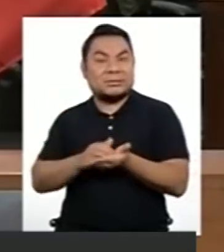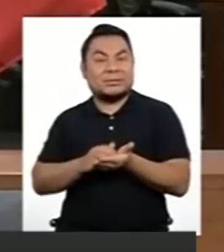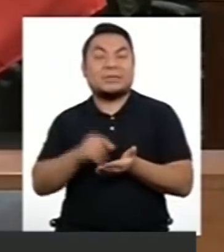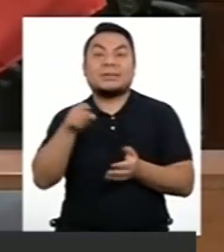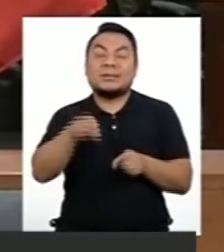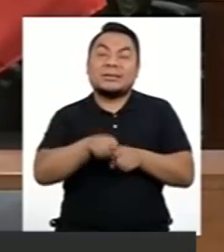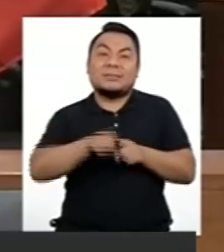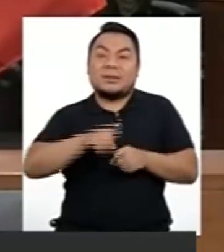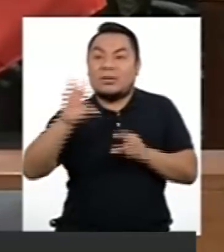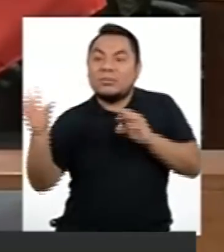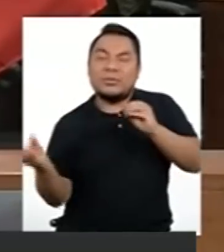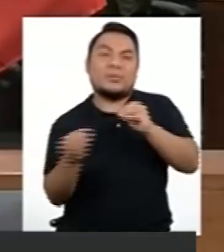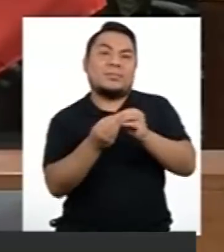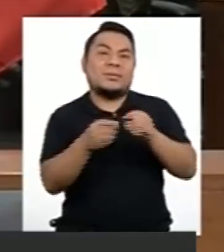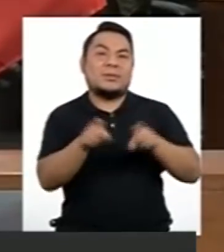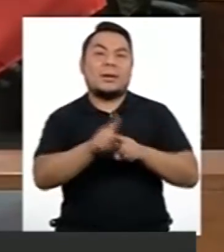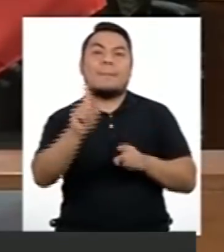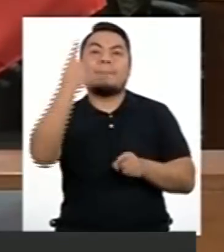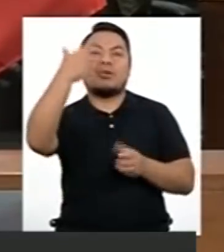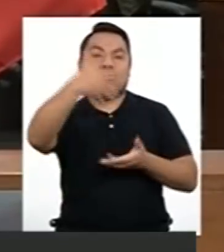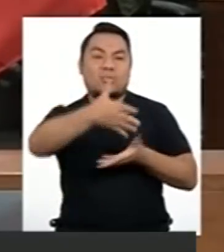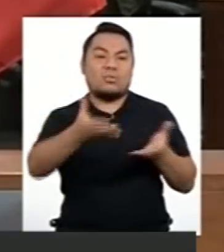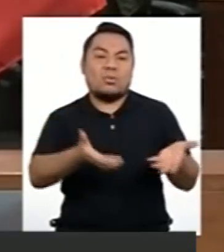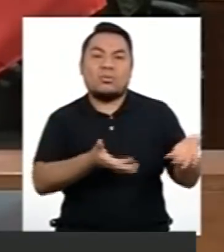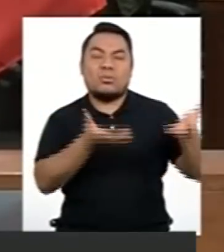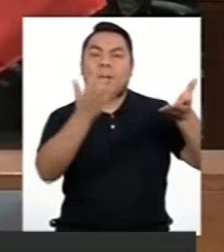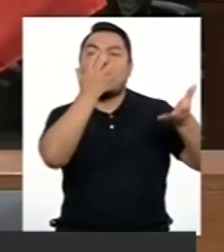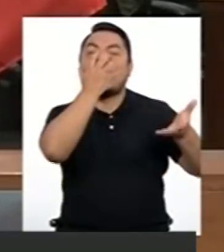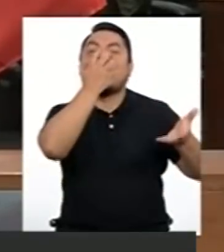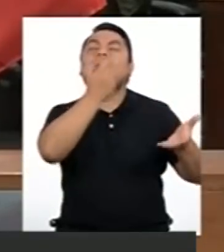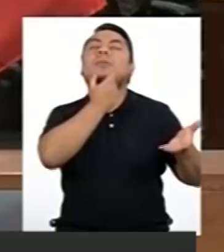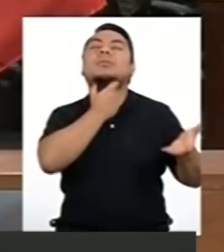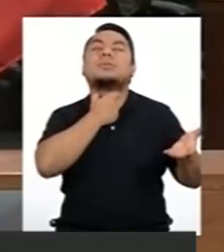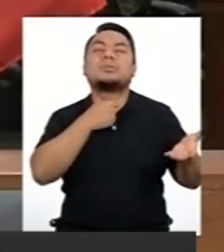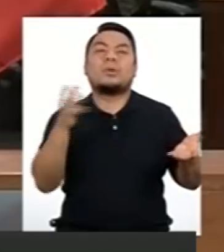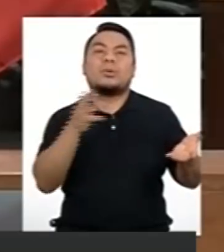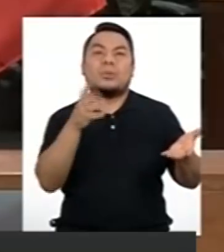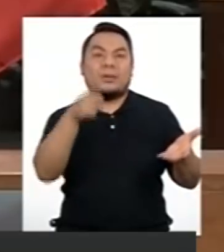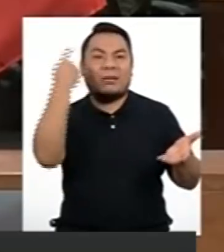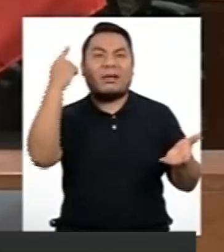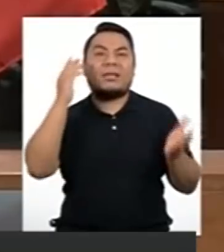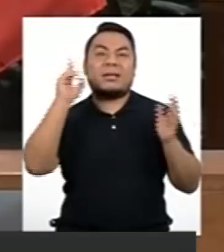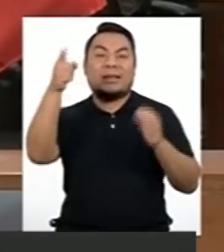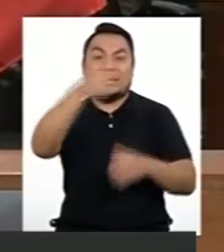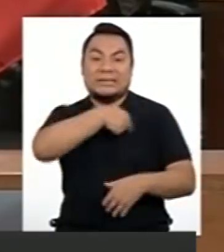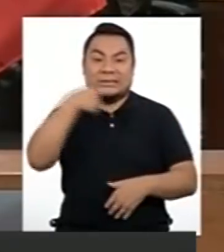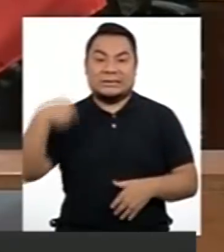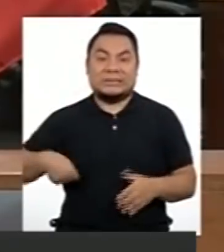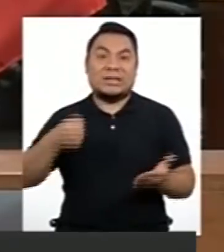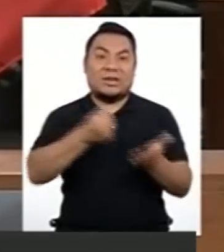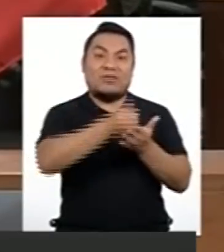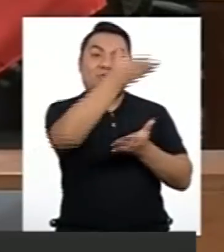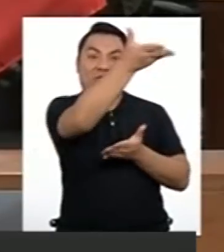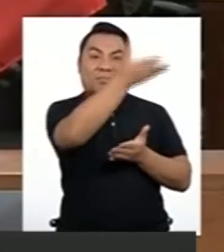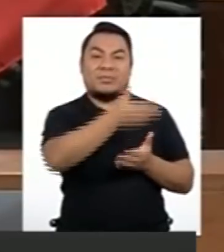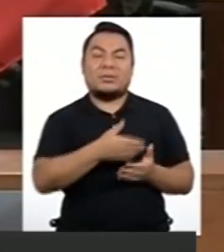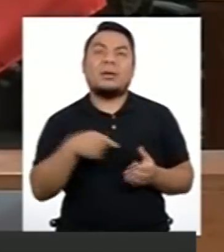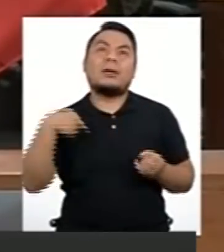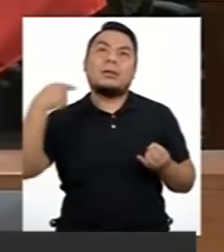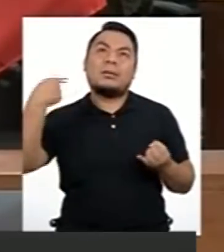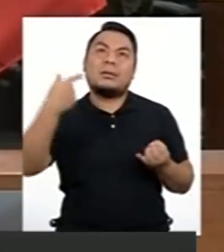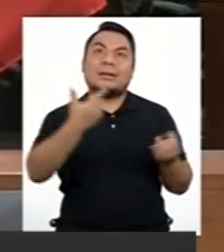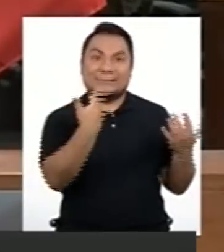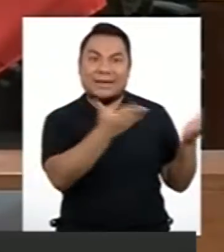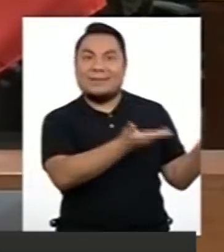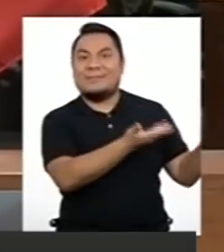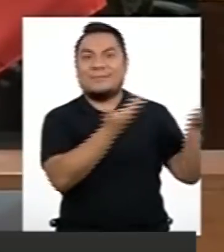se incorporan ya el primer lote de ventiladores que se compraron en China y que la semana pasada ya los entregaron.